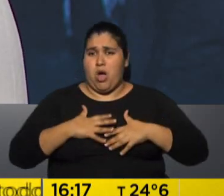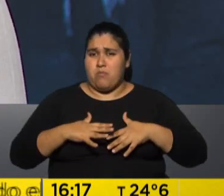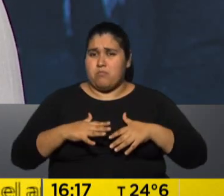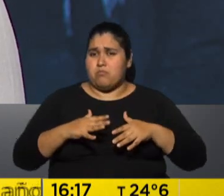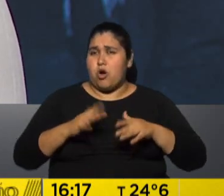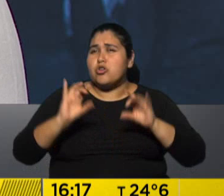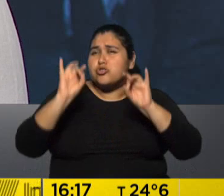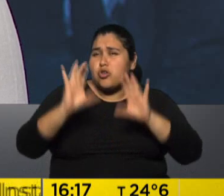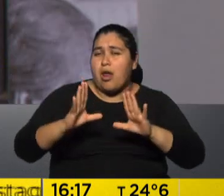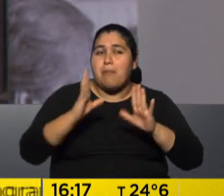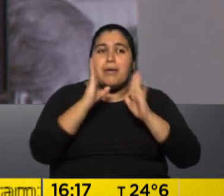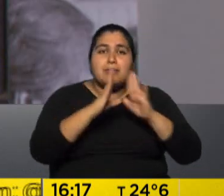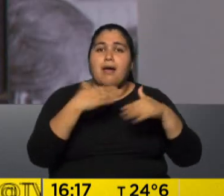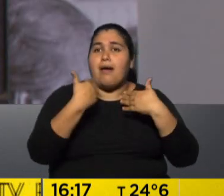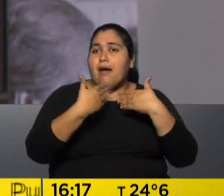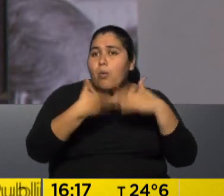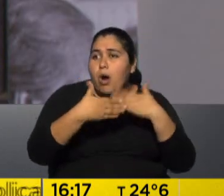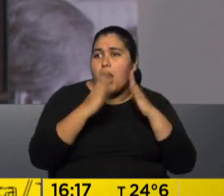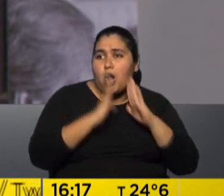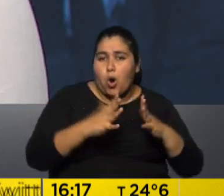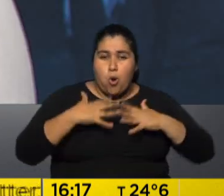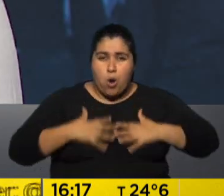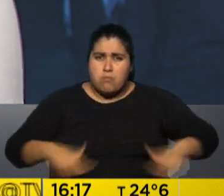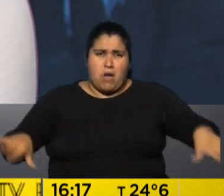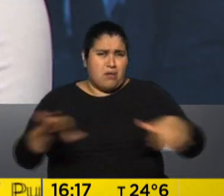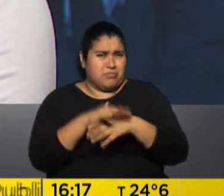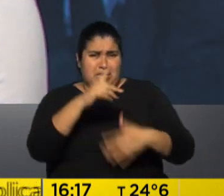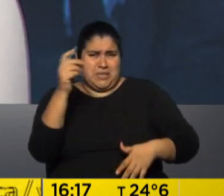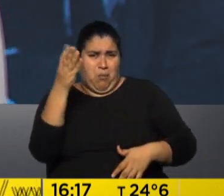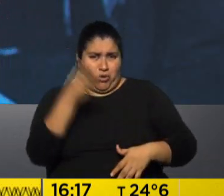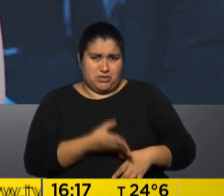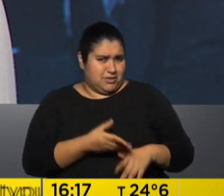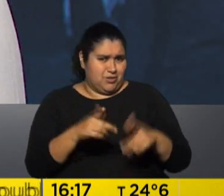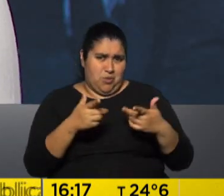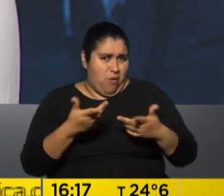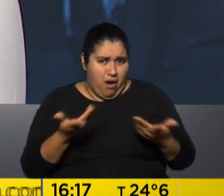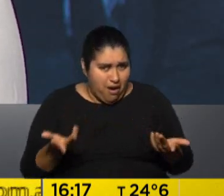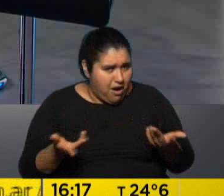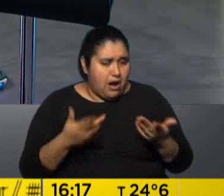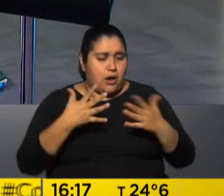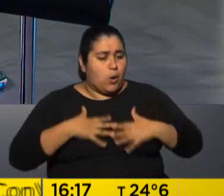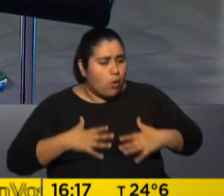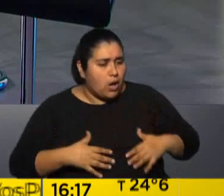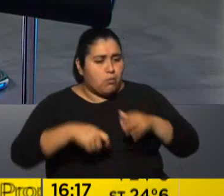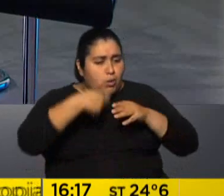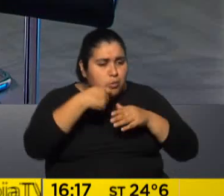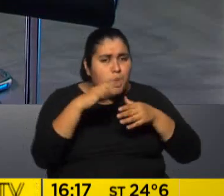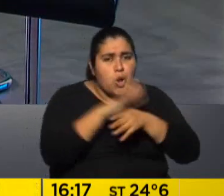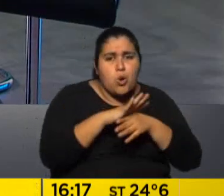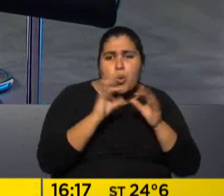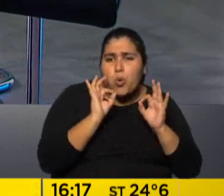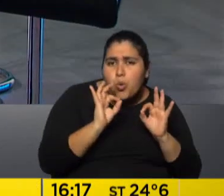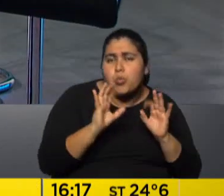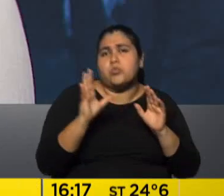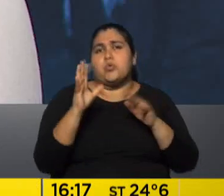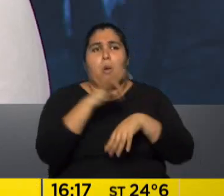hace solamente que eso. No. Que se levanta, desayuna su, no sé, granola con yogur, tiene claro, el nutricionista que le dice lo que